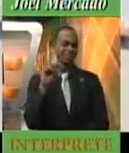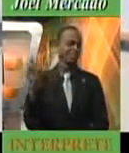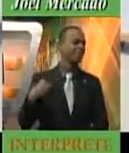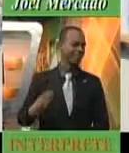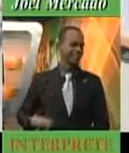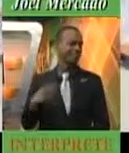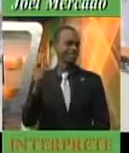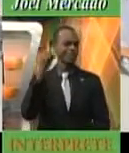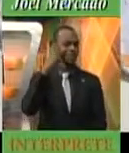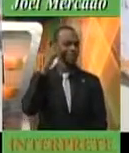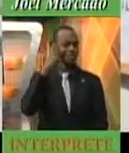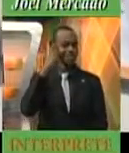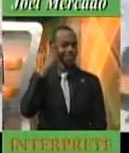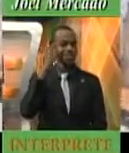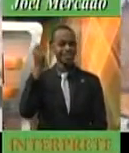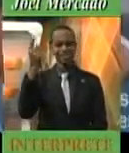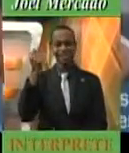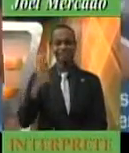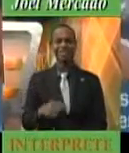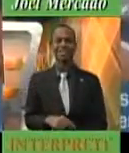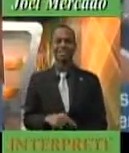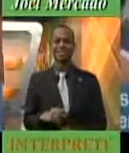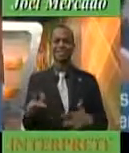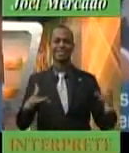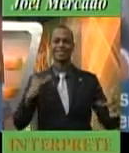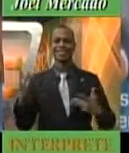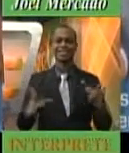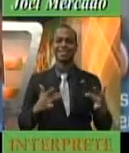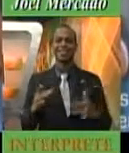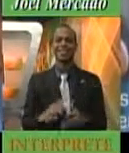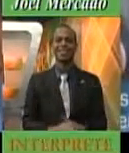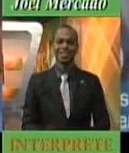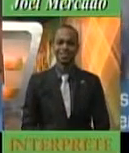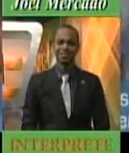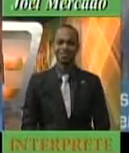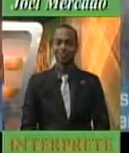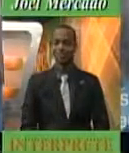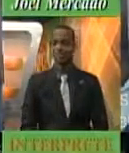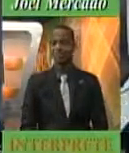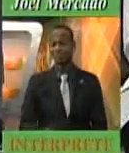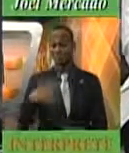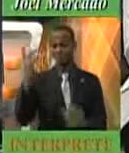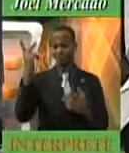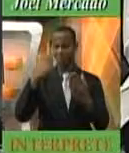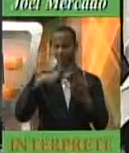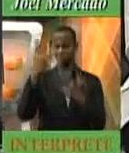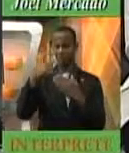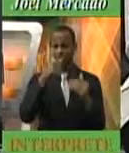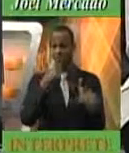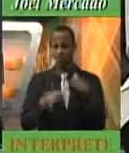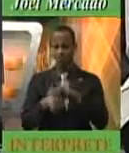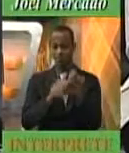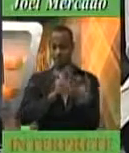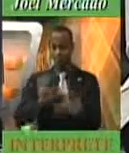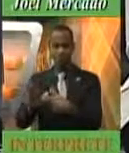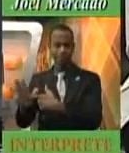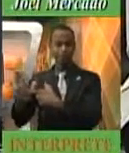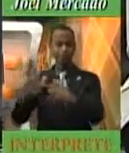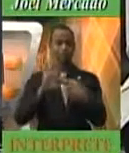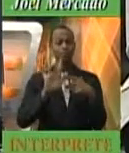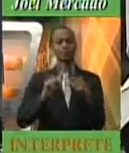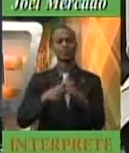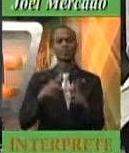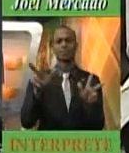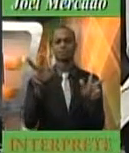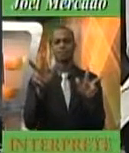y en emocionarnos y esto. Danos los datos, Antonella. Bueno, el programa Saliendo del Escondite empezó en